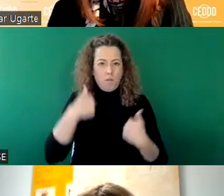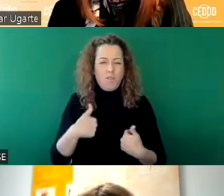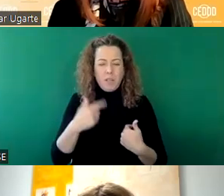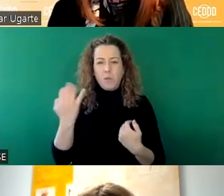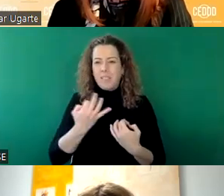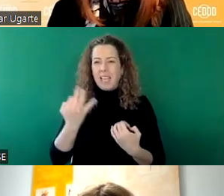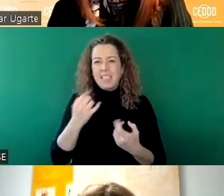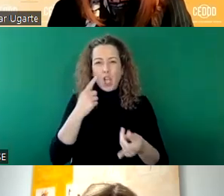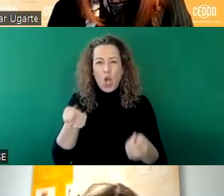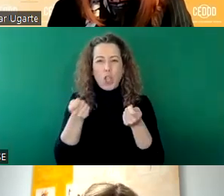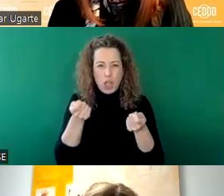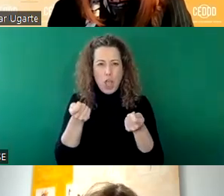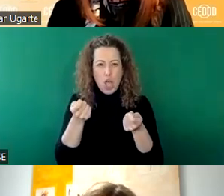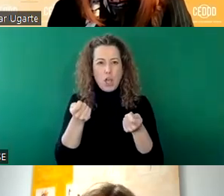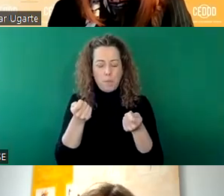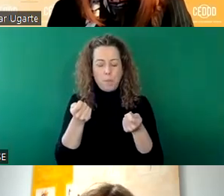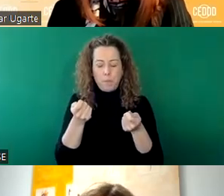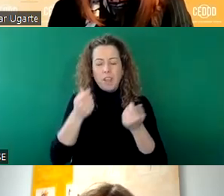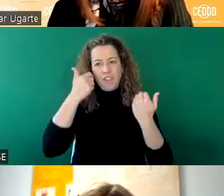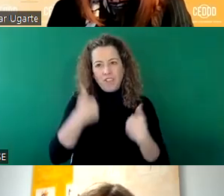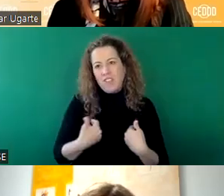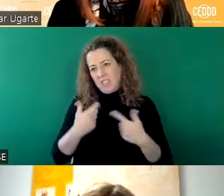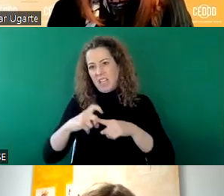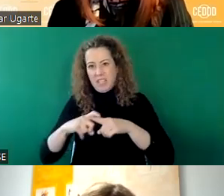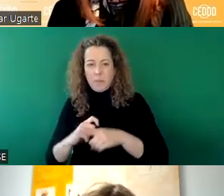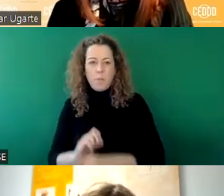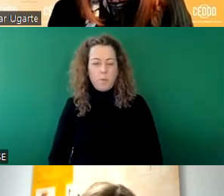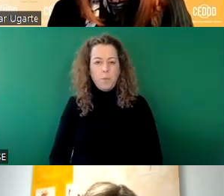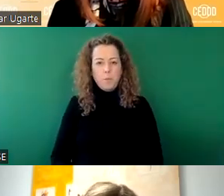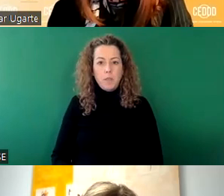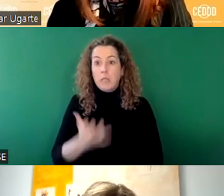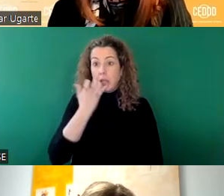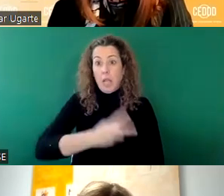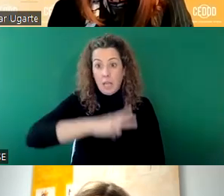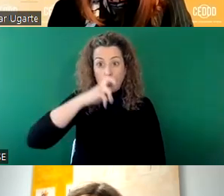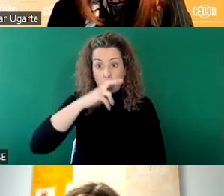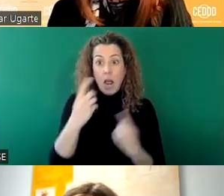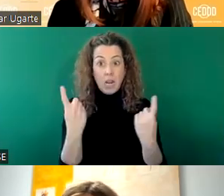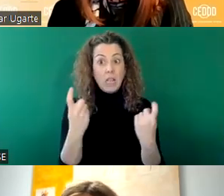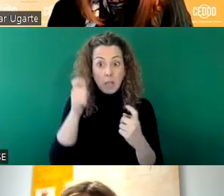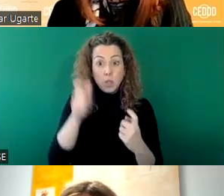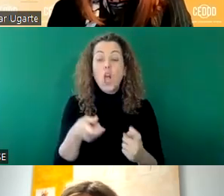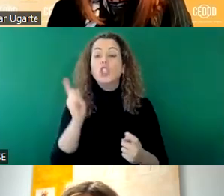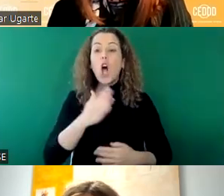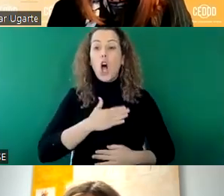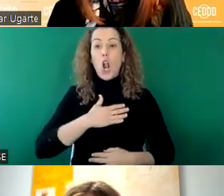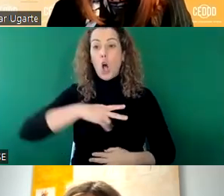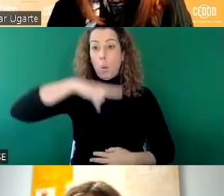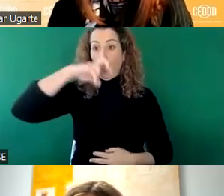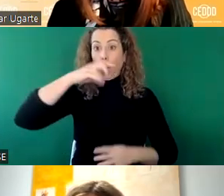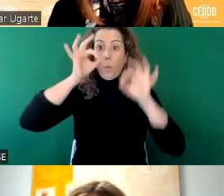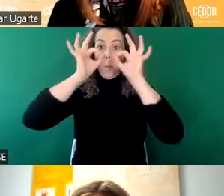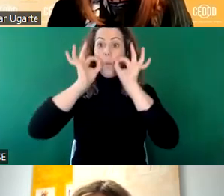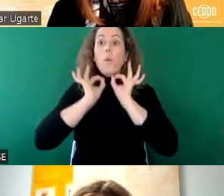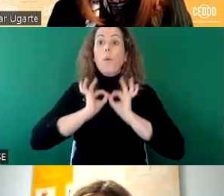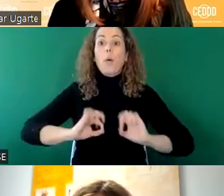llamaríamos contenciones, ¿no? Ya físicas y este tipo de cosas. Bueno, para poder respirar efectivamente de un individuo no solo debe tener las vías respiratorias libres,